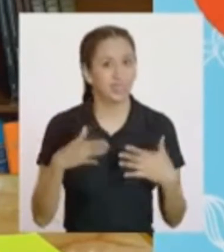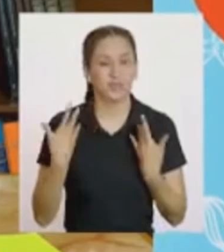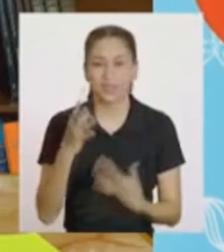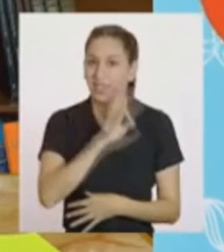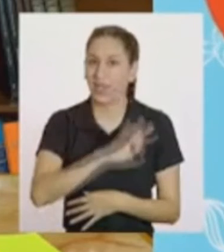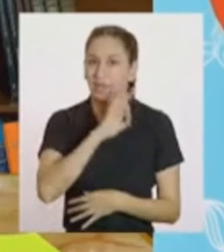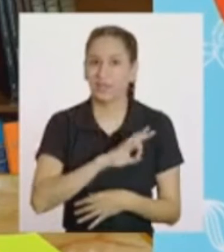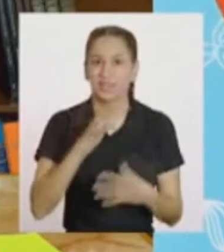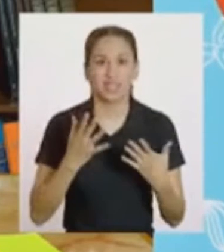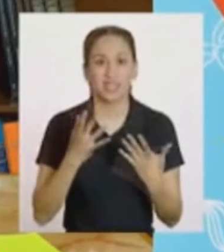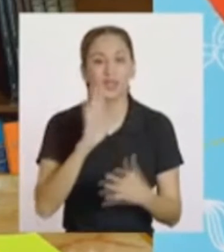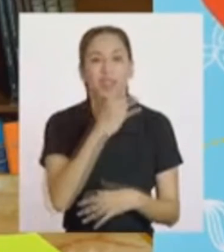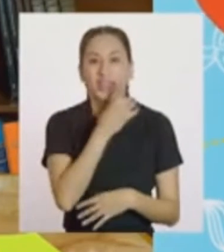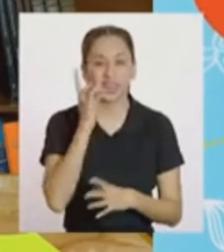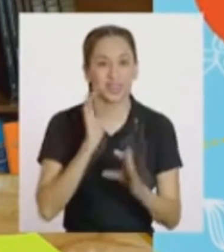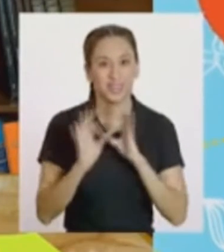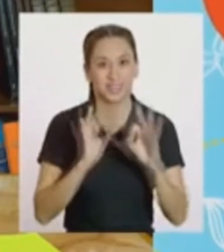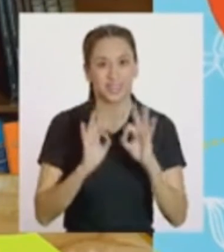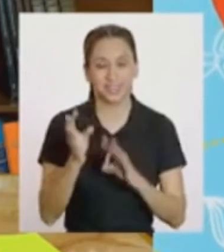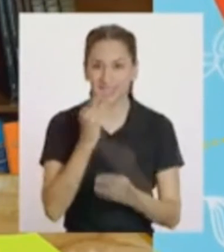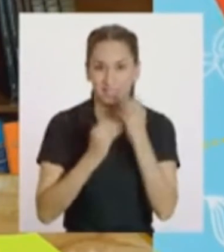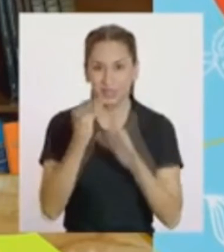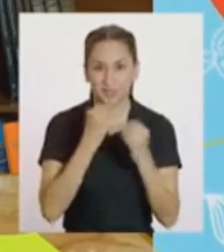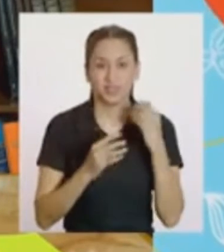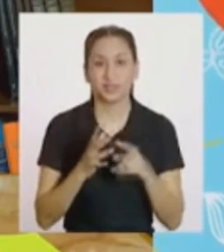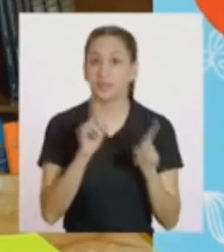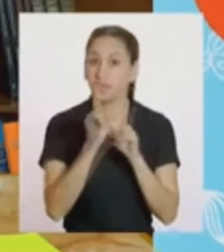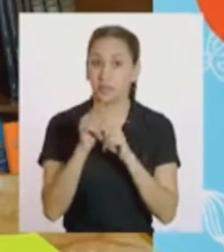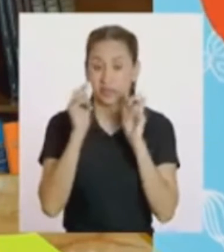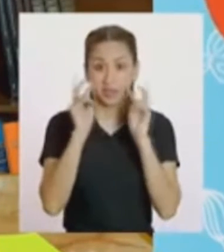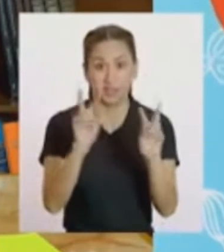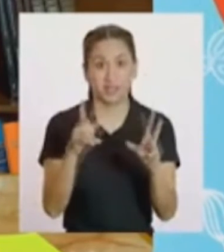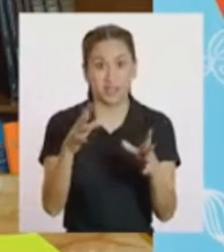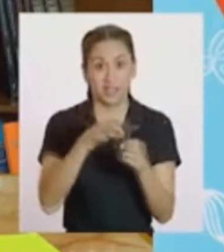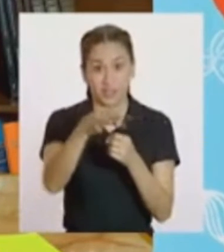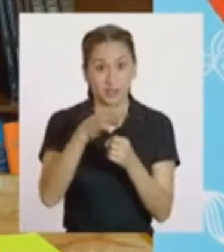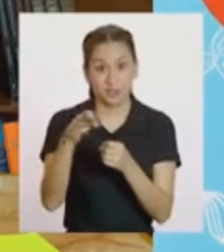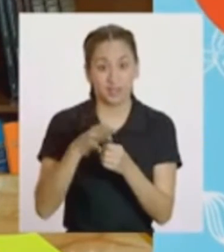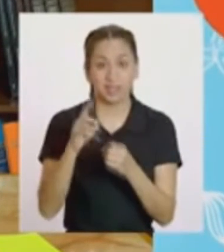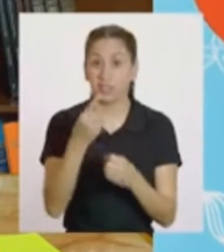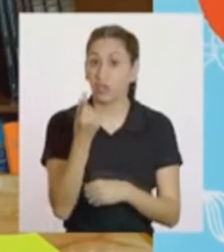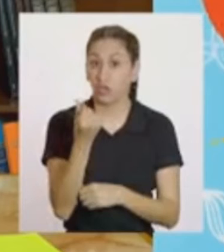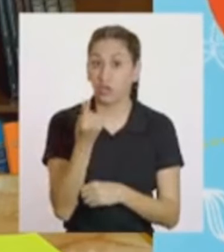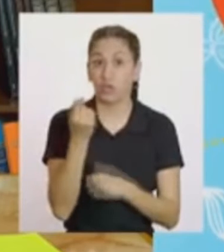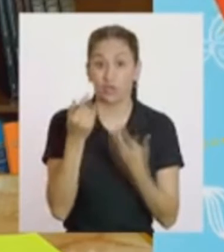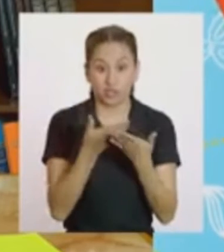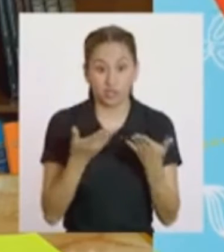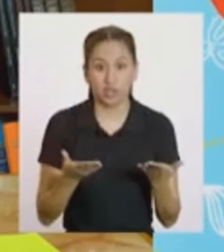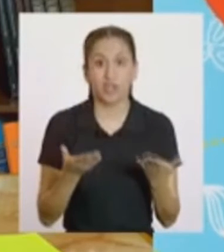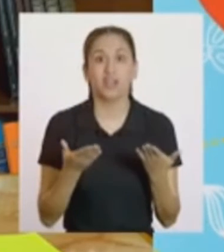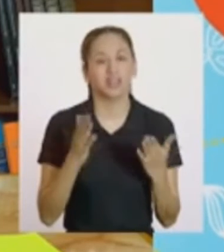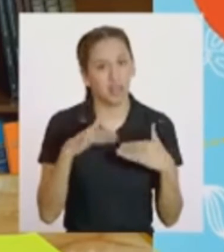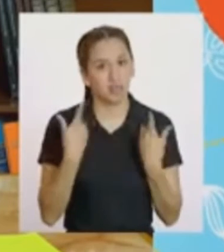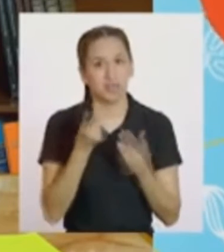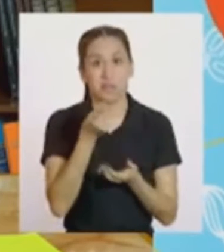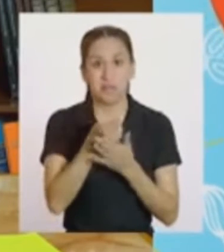poder aprovecharlos en nuestra dieta alimenticia. Al encontrarse en nuestra región, el costo del producto será menor